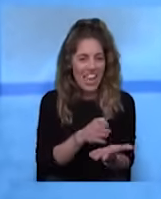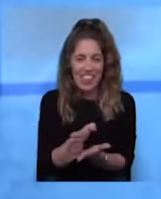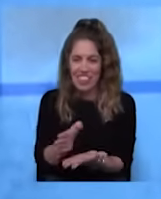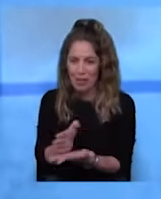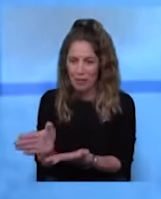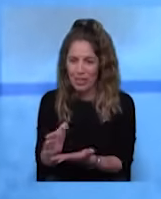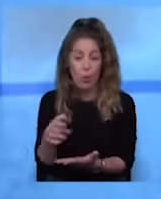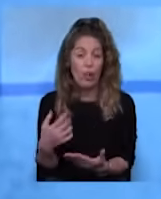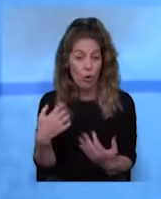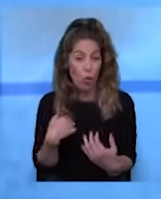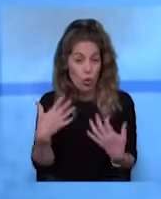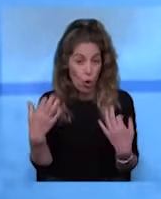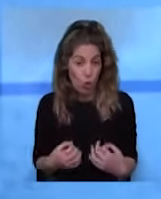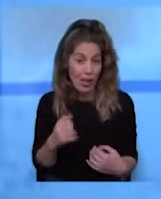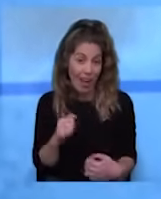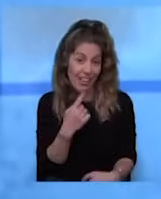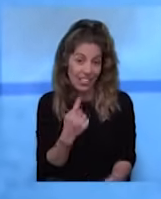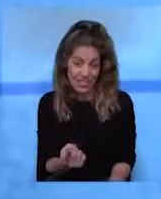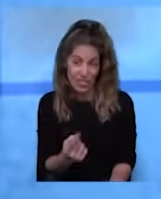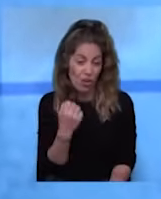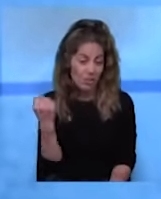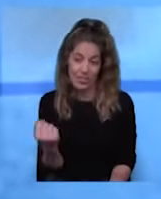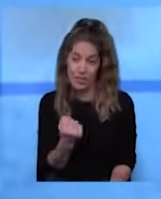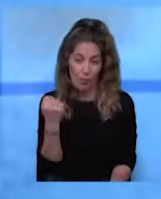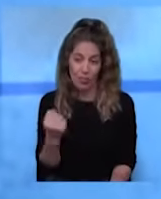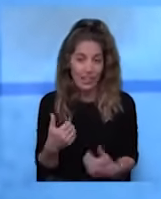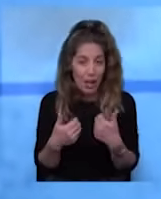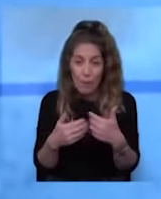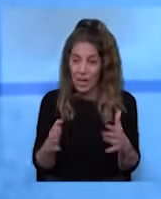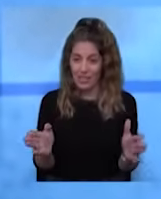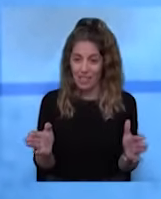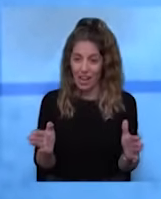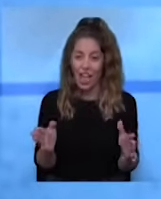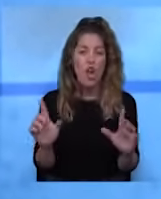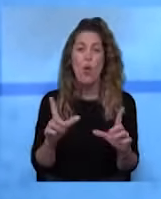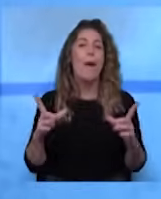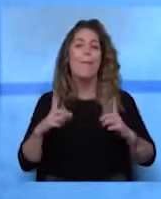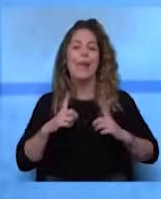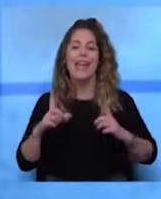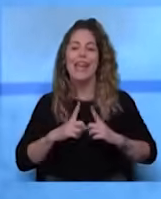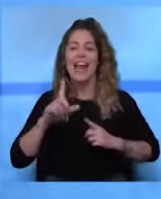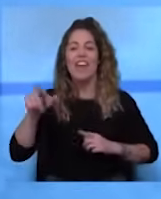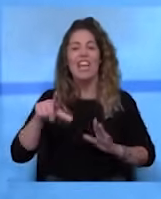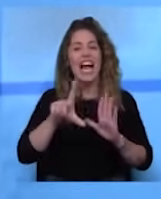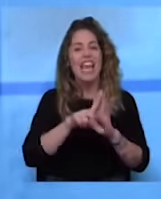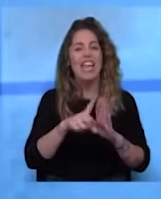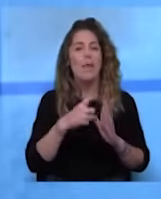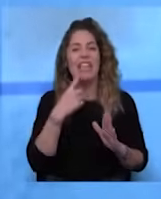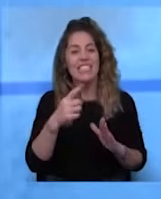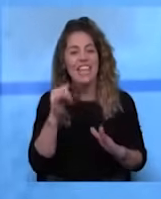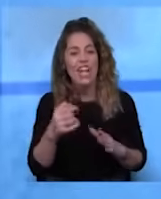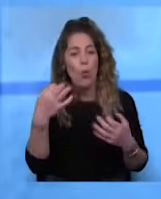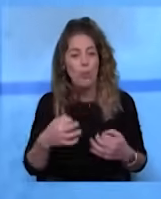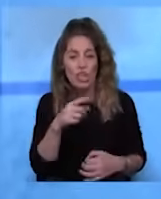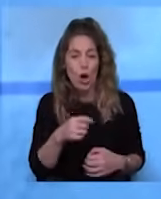también hay que hay que decirlo eh Y es importante empezar a no esperar a que venga la ley para decirme tener que cumplir con eso